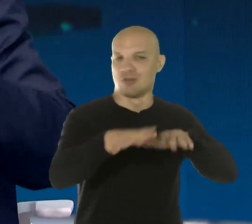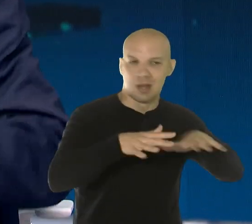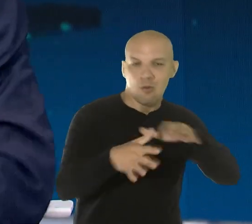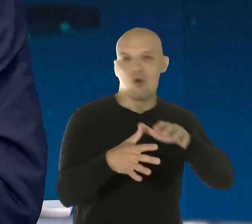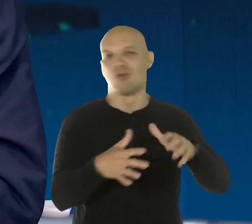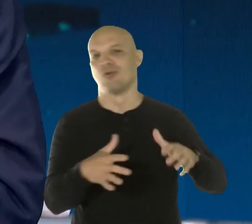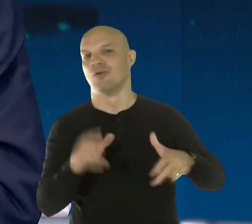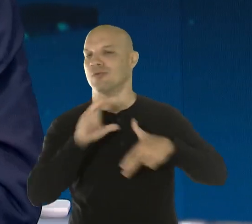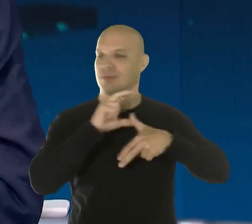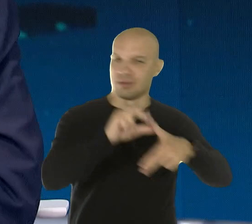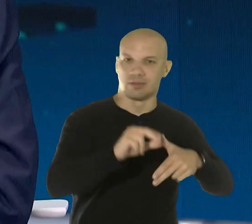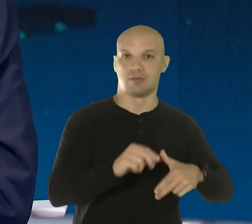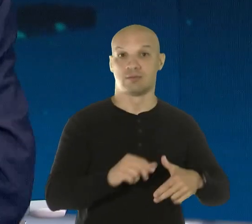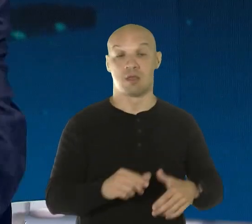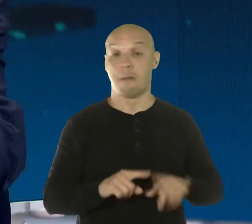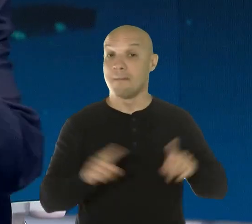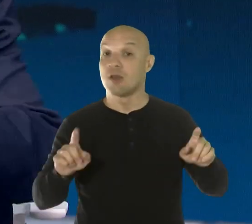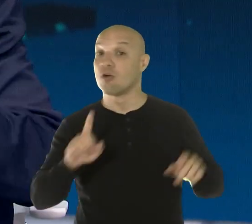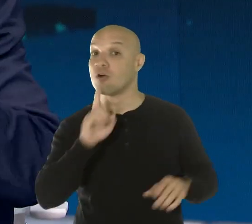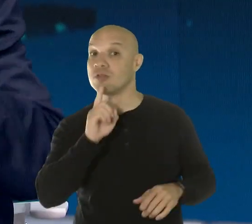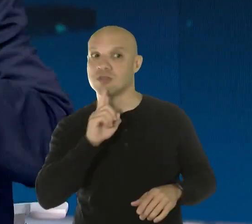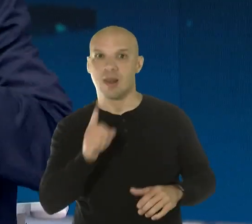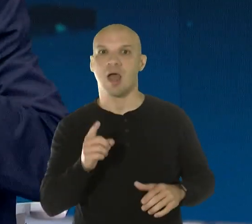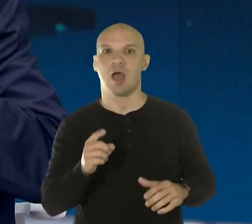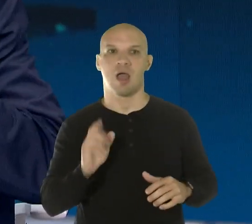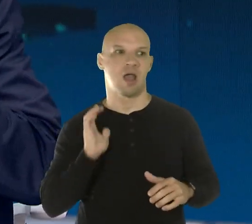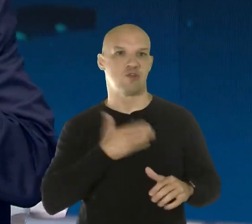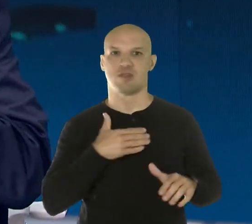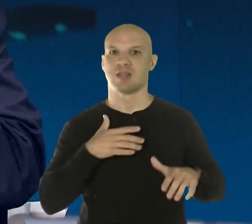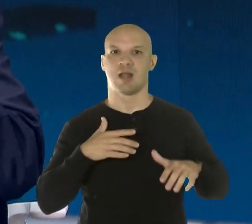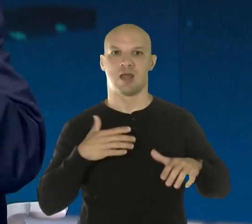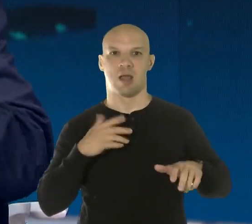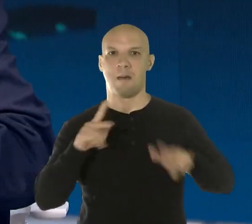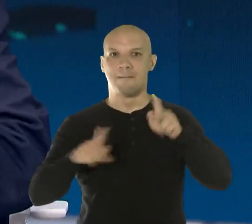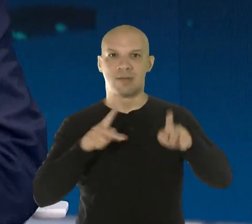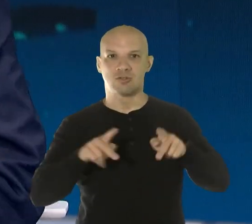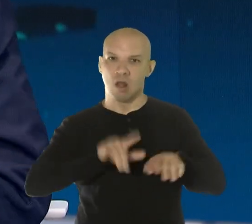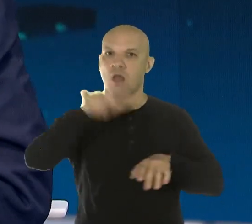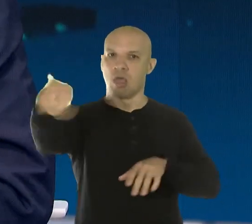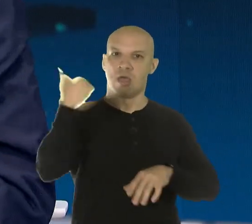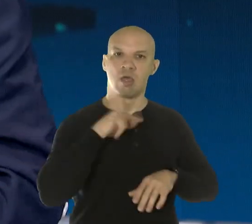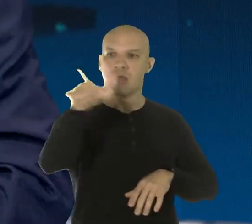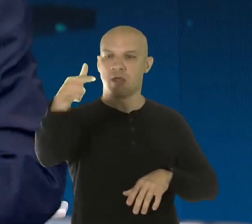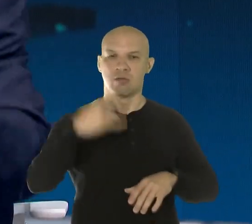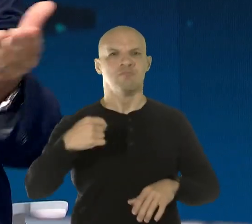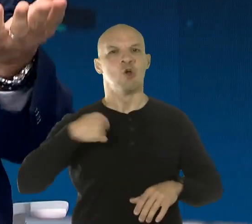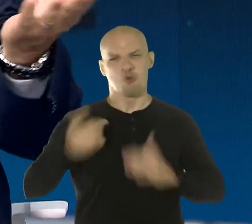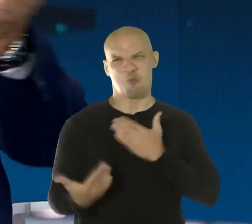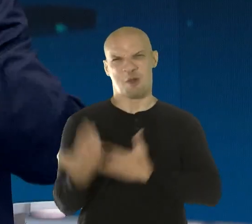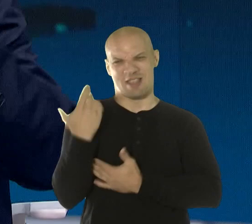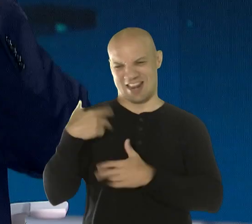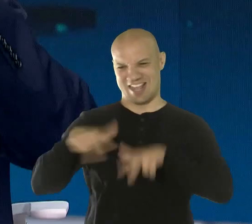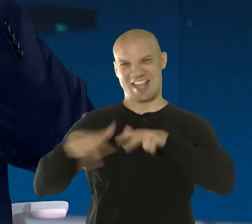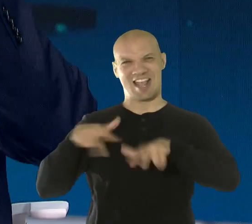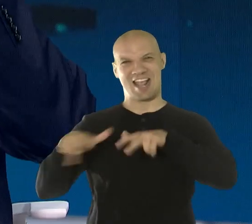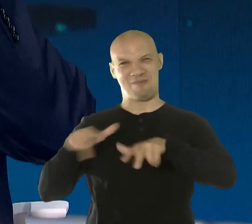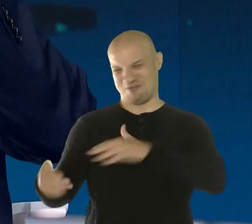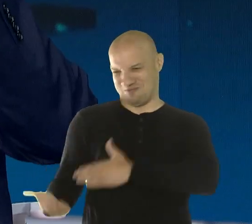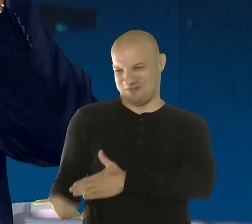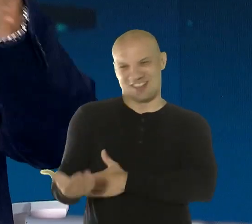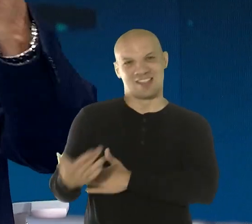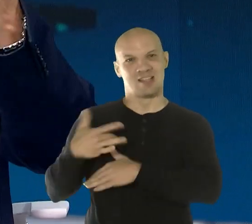mucho. Y por qué no decirlo, yo que camino todas las mañanas tempranito, veo todos los vuelos